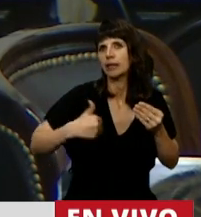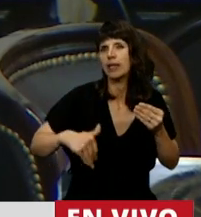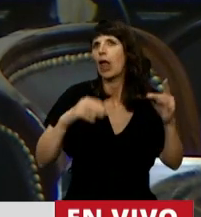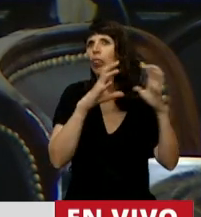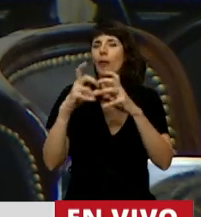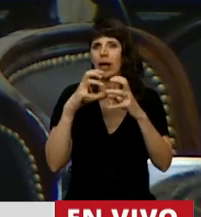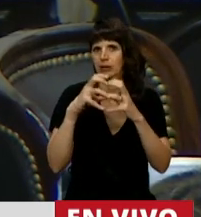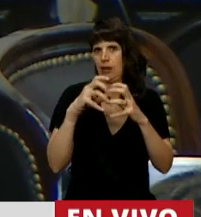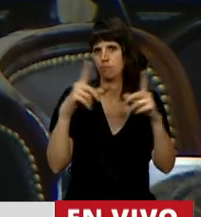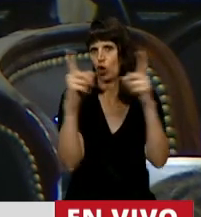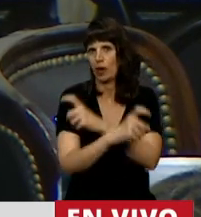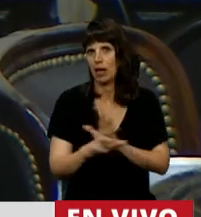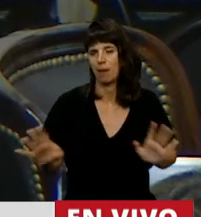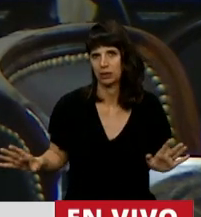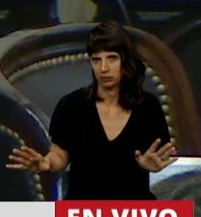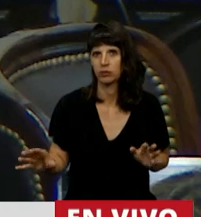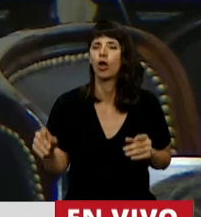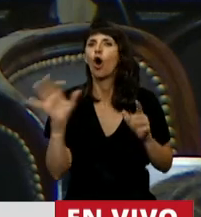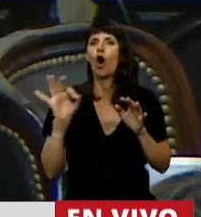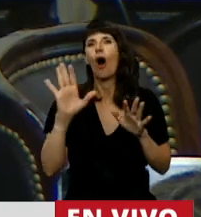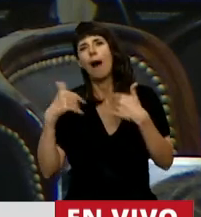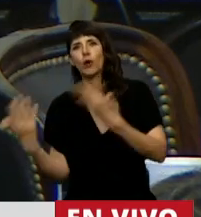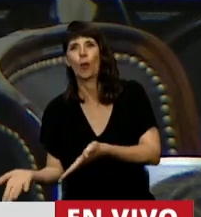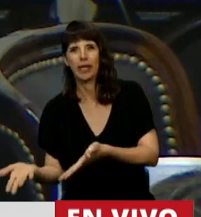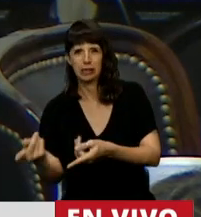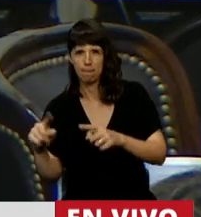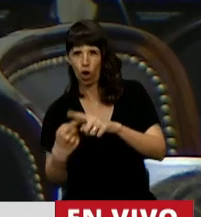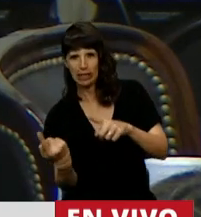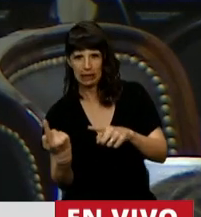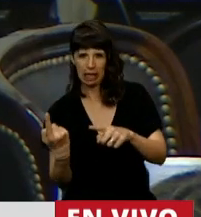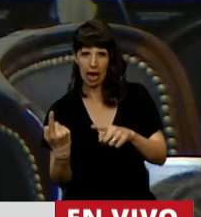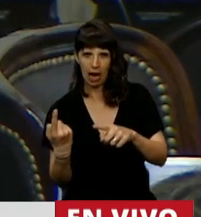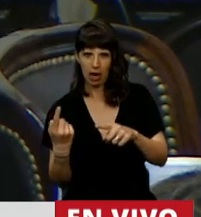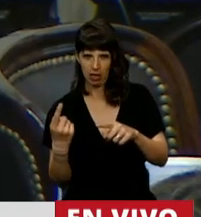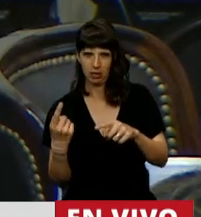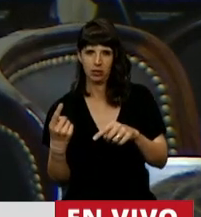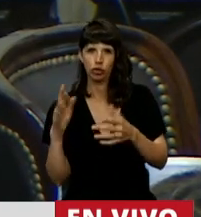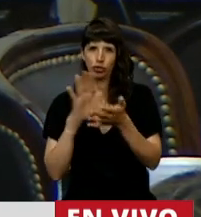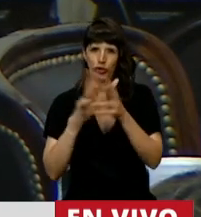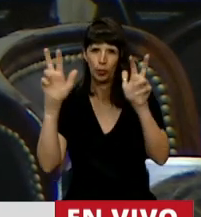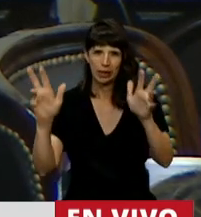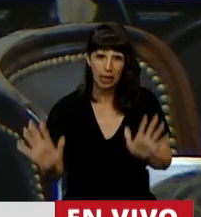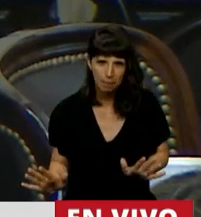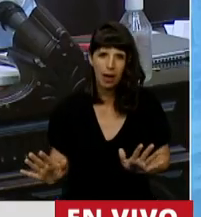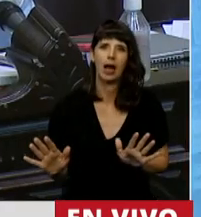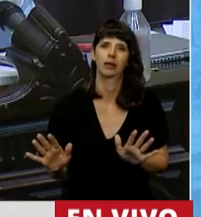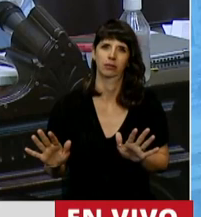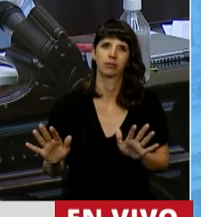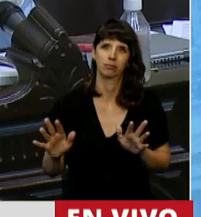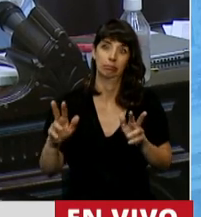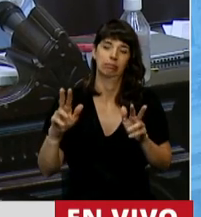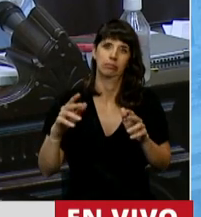prioridad le damos, qué utilización política a veces hacen algunos sectores sobre problemáticas